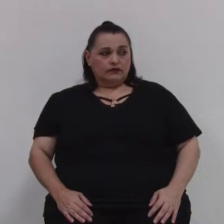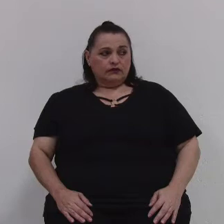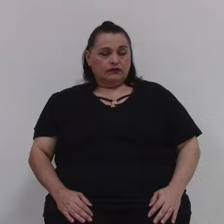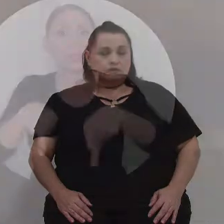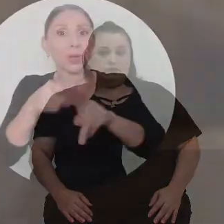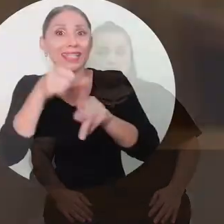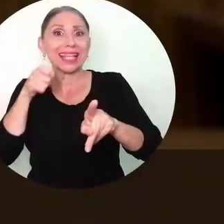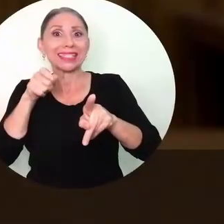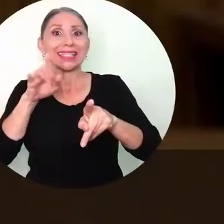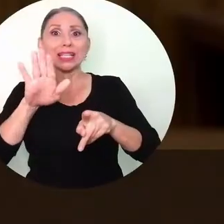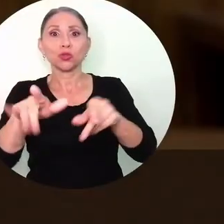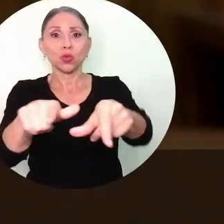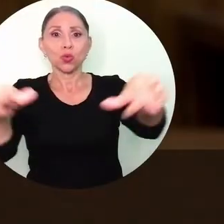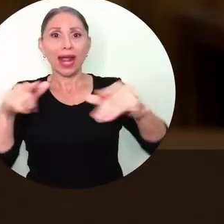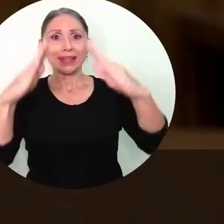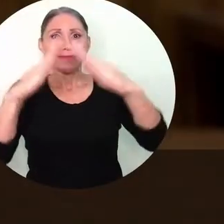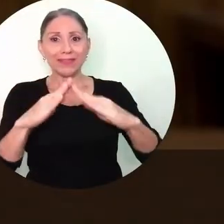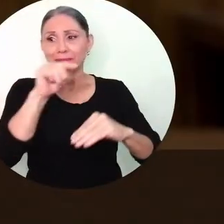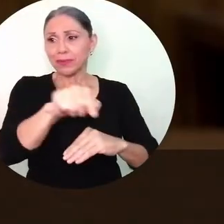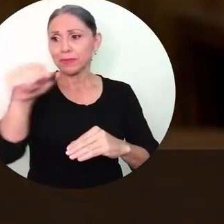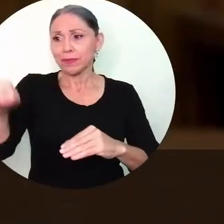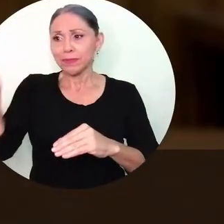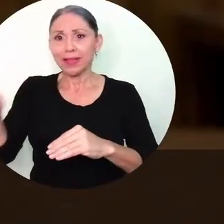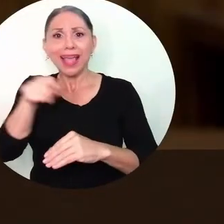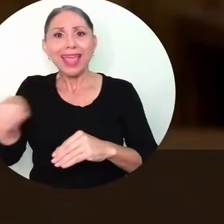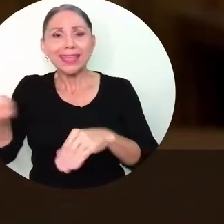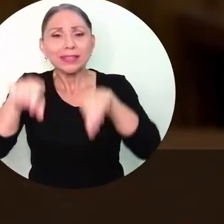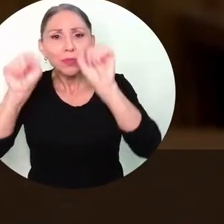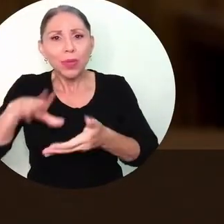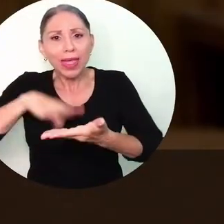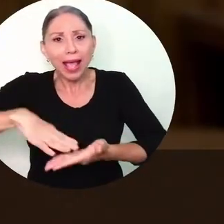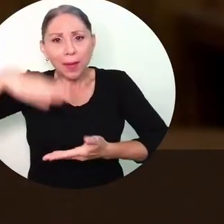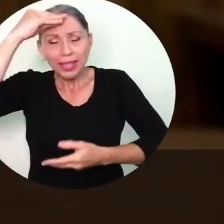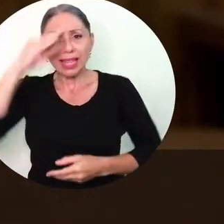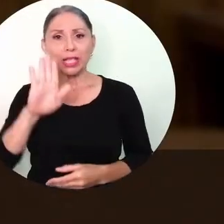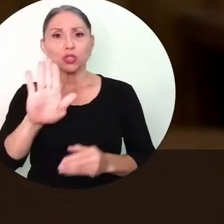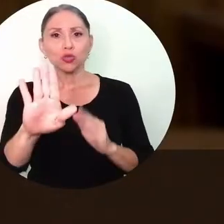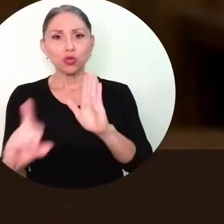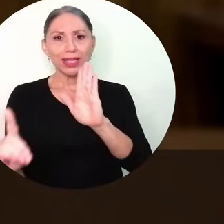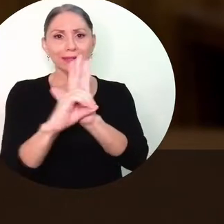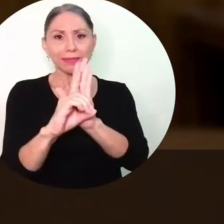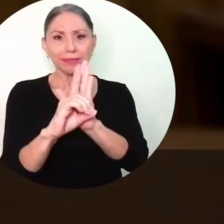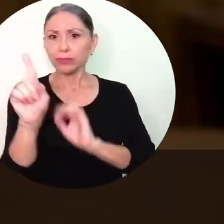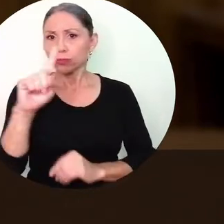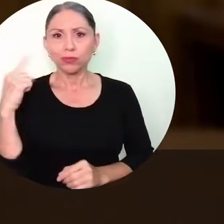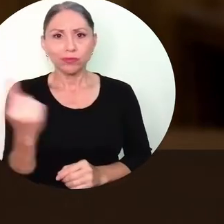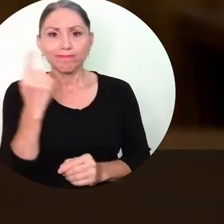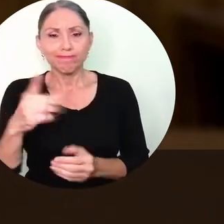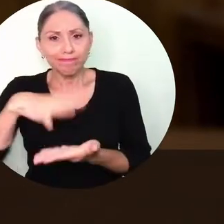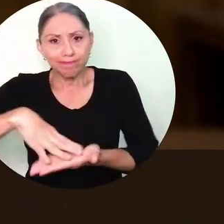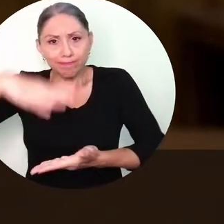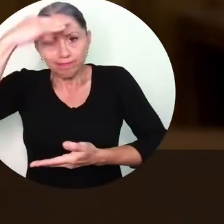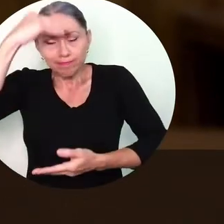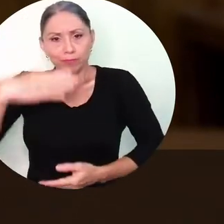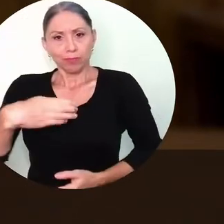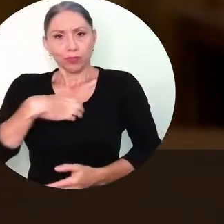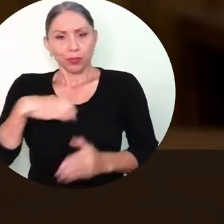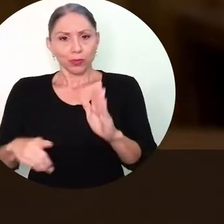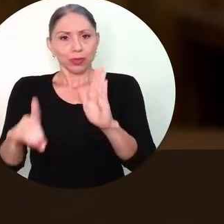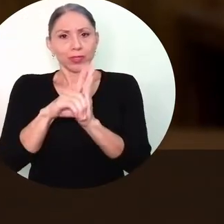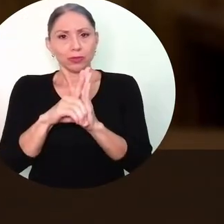sus comunidades, desde sus territorios, puedan aprender sobre sus derechos, pero no solo aprender sobre los